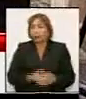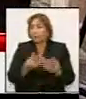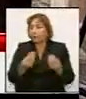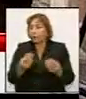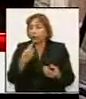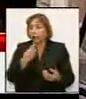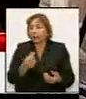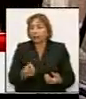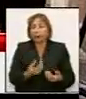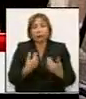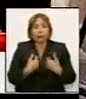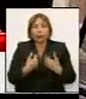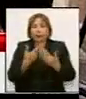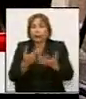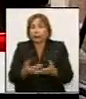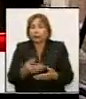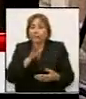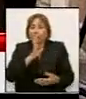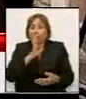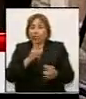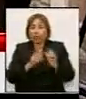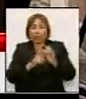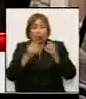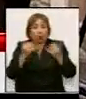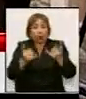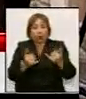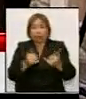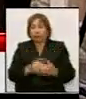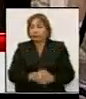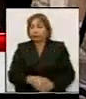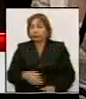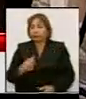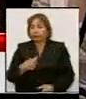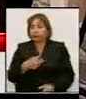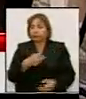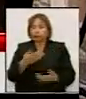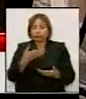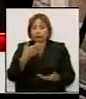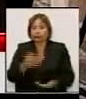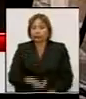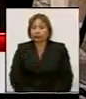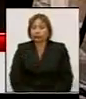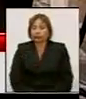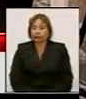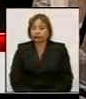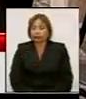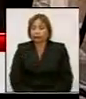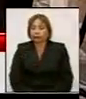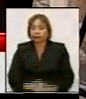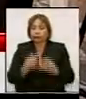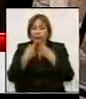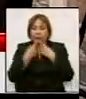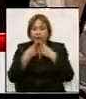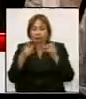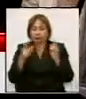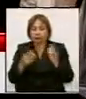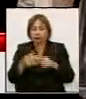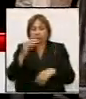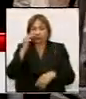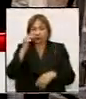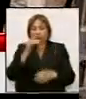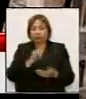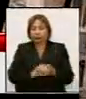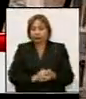de quienes han hecho uso de la palabra hoy durante sus alocuciones han mencionado y han resaltado, por